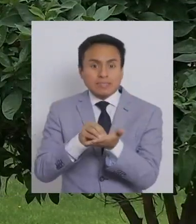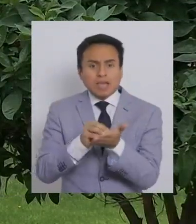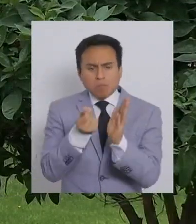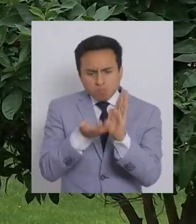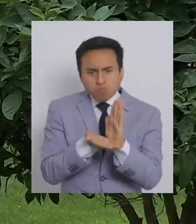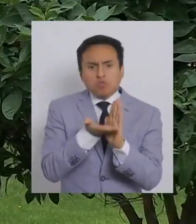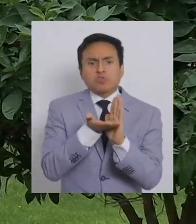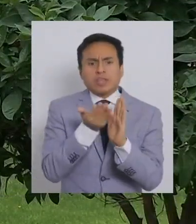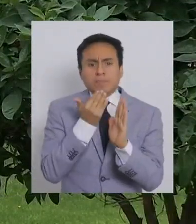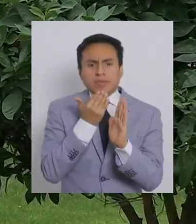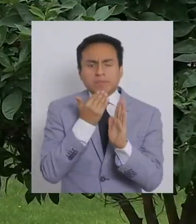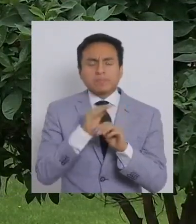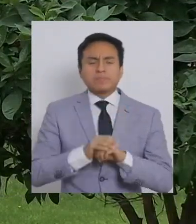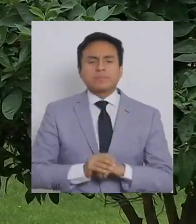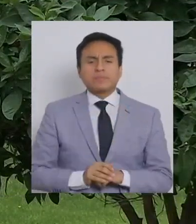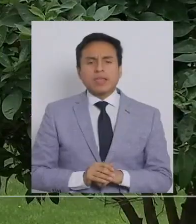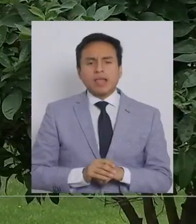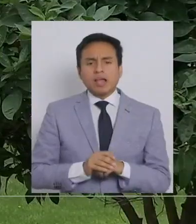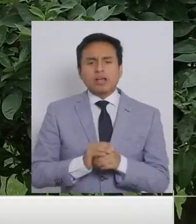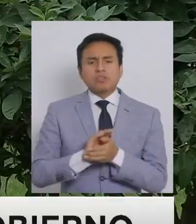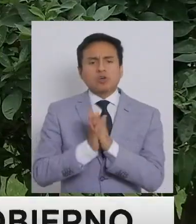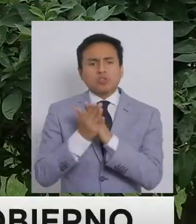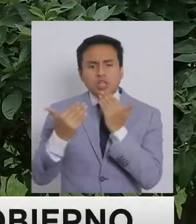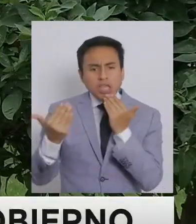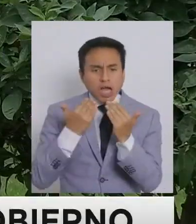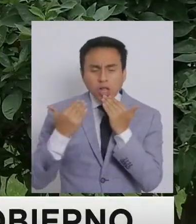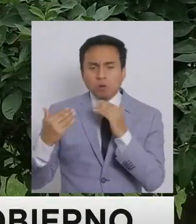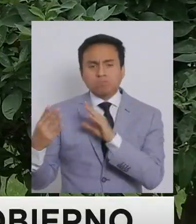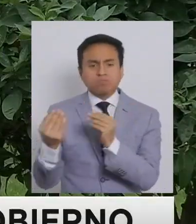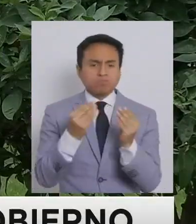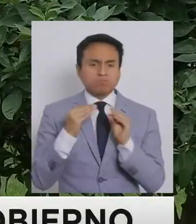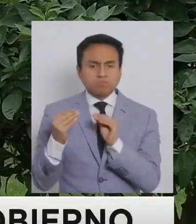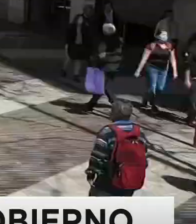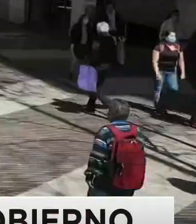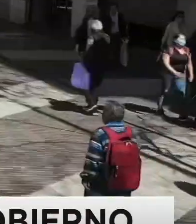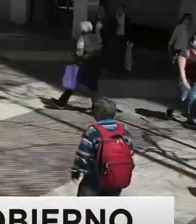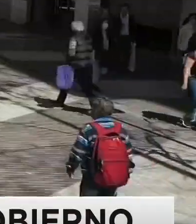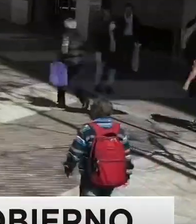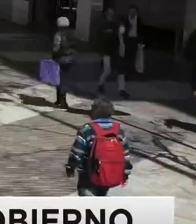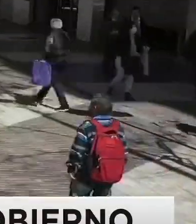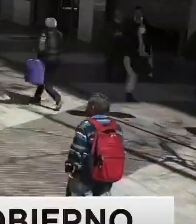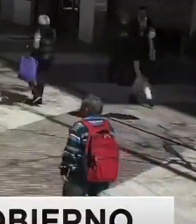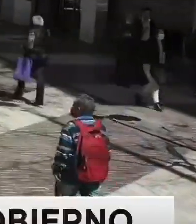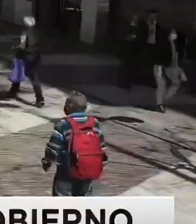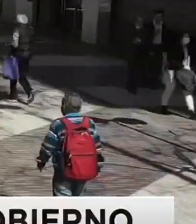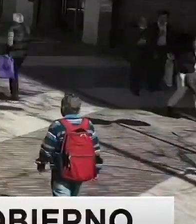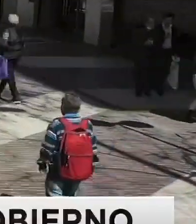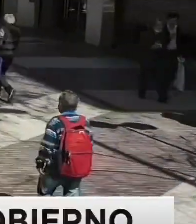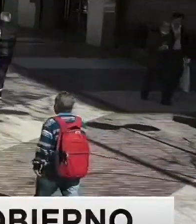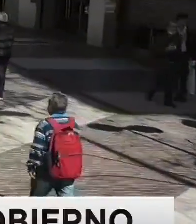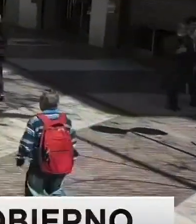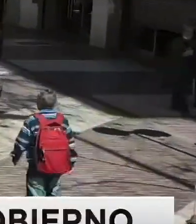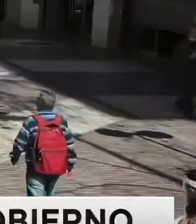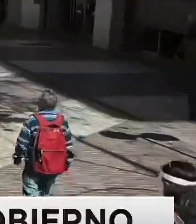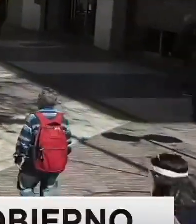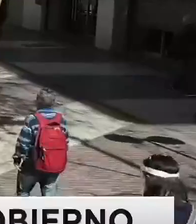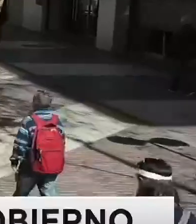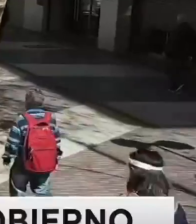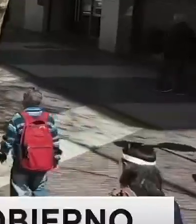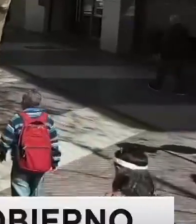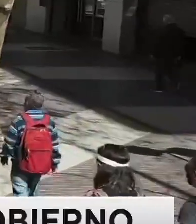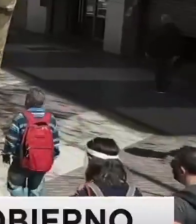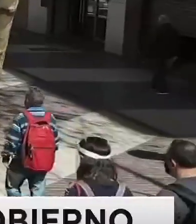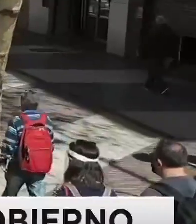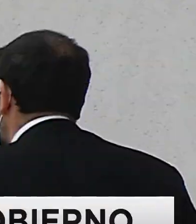los montos. Ahora, todo el diálogo obviamente va a ocurrir en el Congreso. Propuesta que debería llegar al Congreso en los